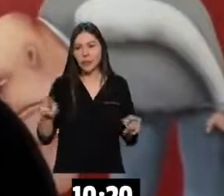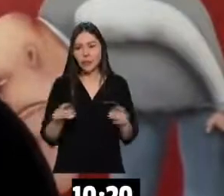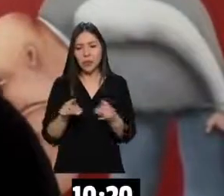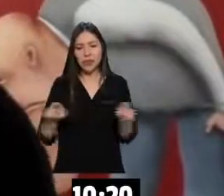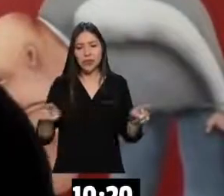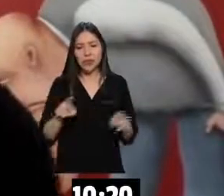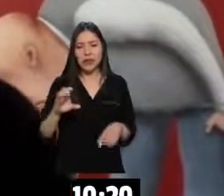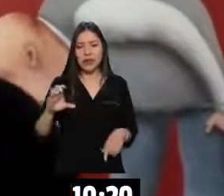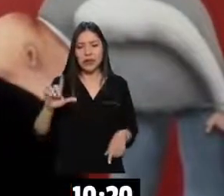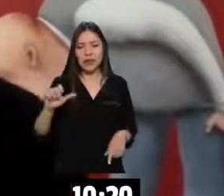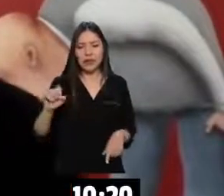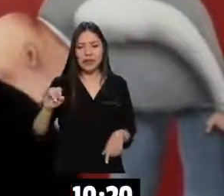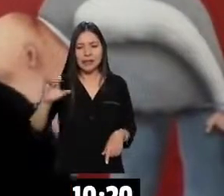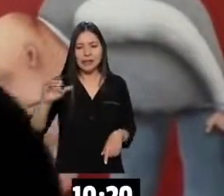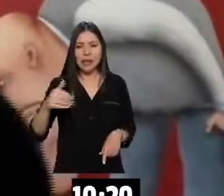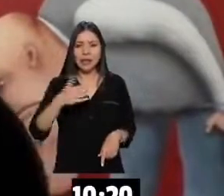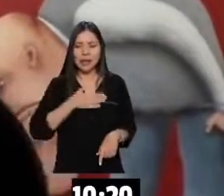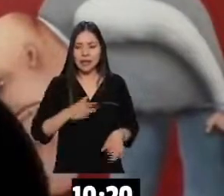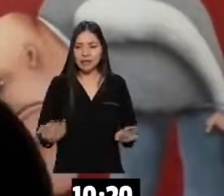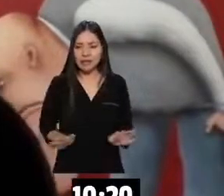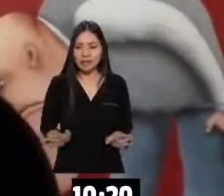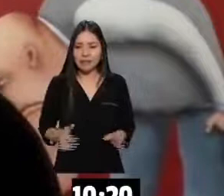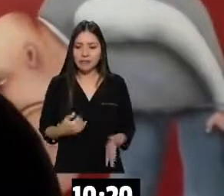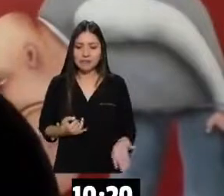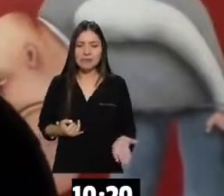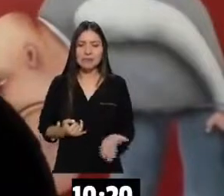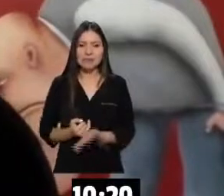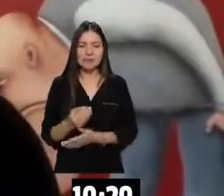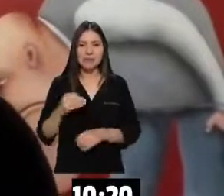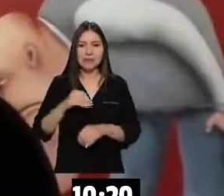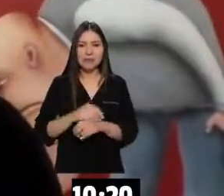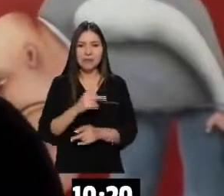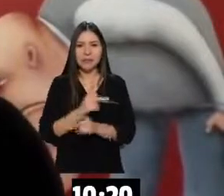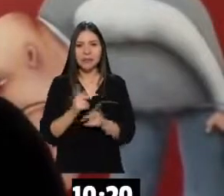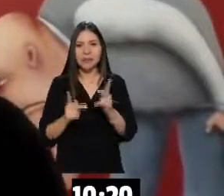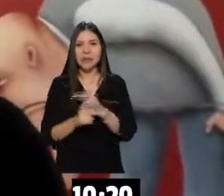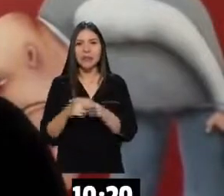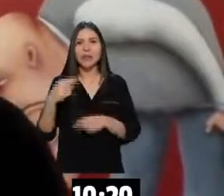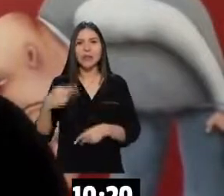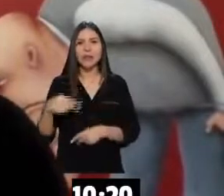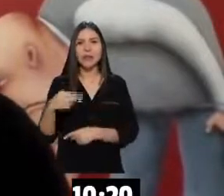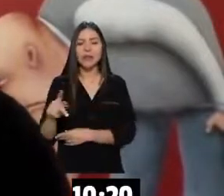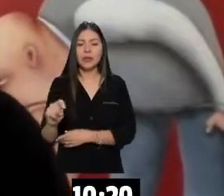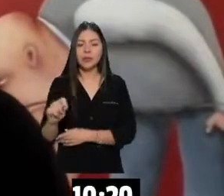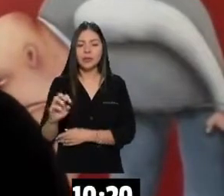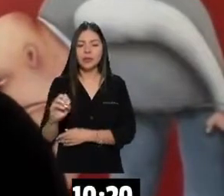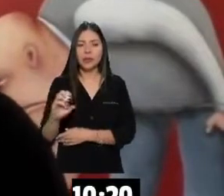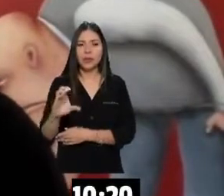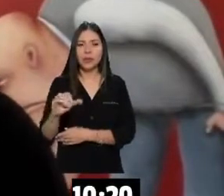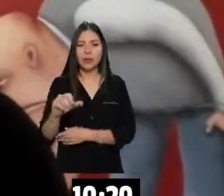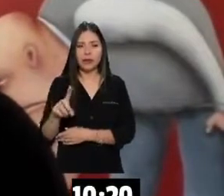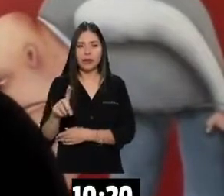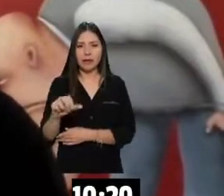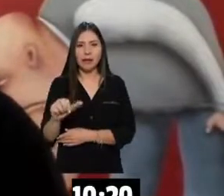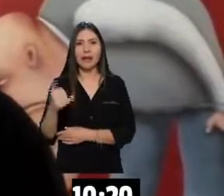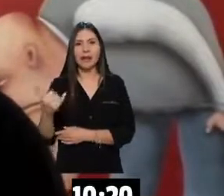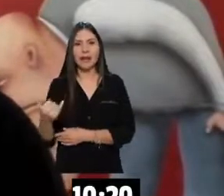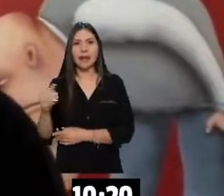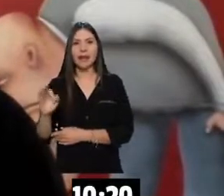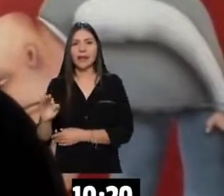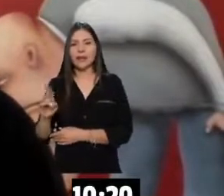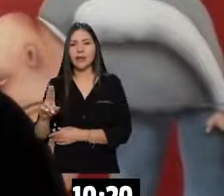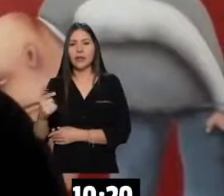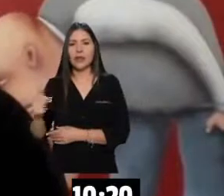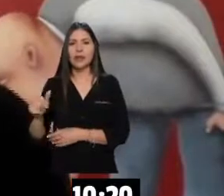estilo. ¿Qué tal? Se llama Tocada y Fuga. Tocada y fuga. Tocada y fuga. ¿Pero por qué pasó